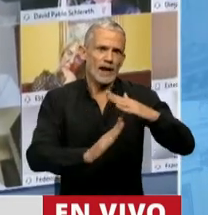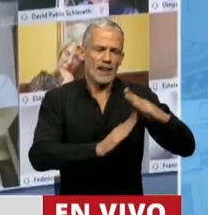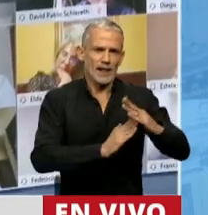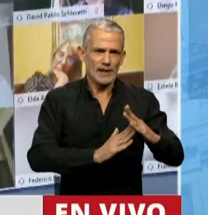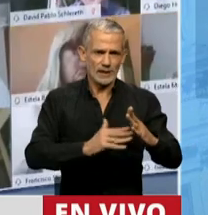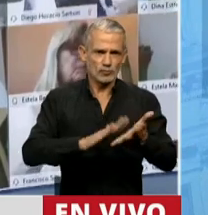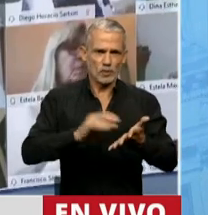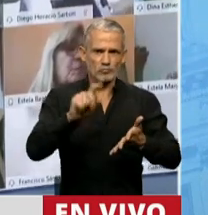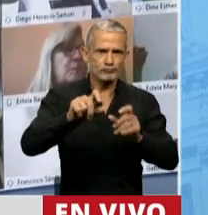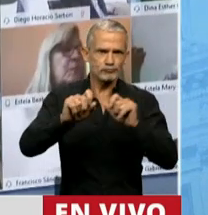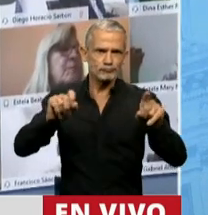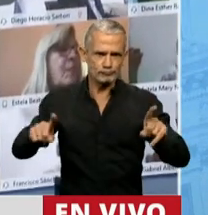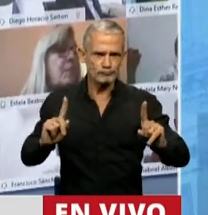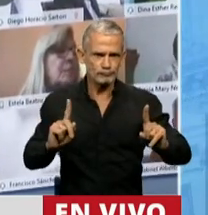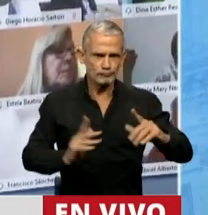sus respectivos ramos.